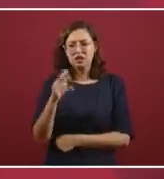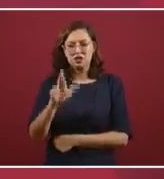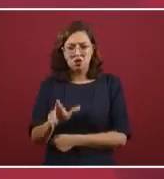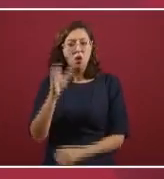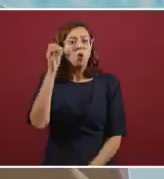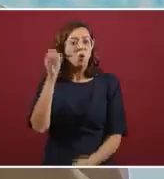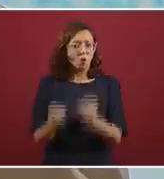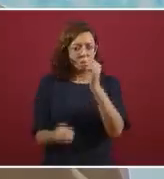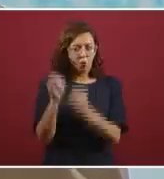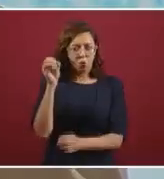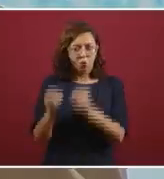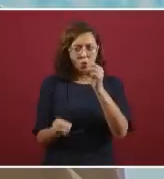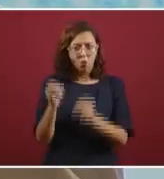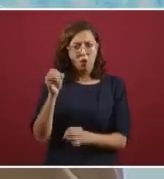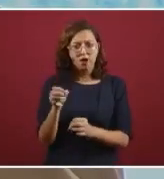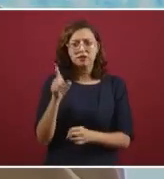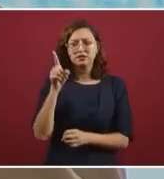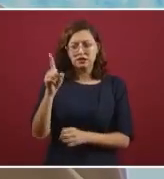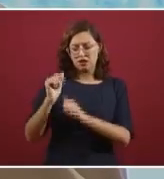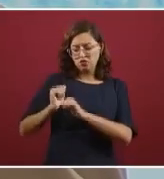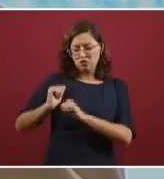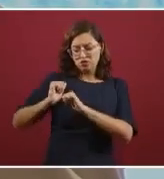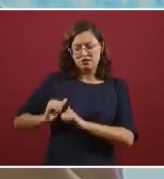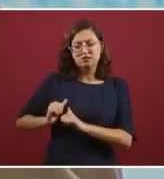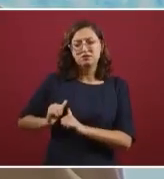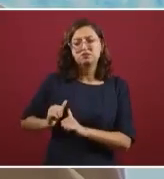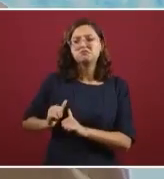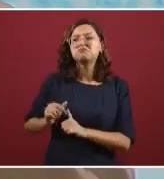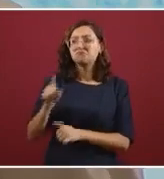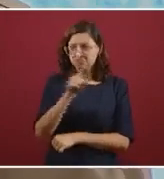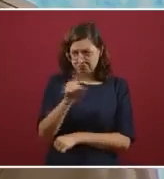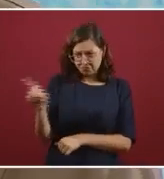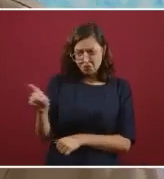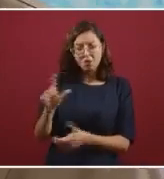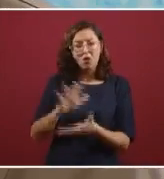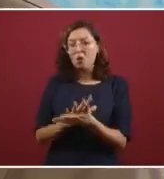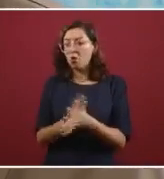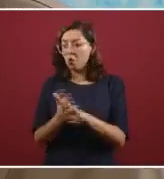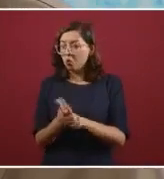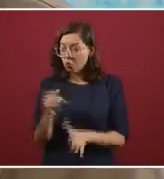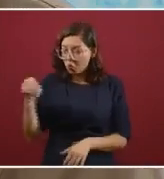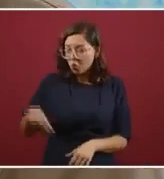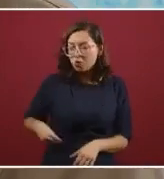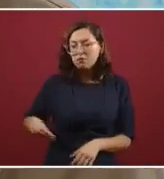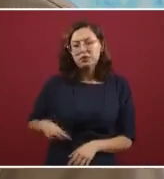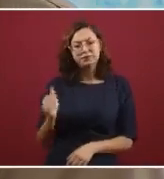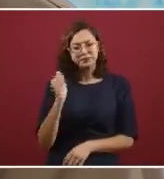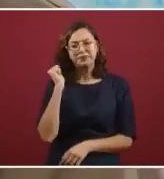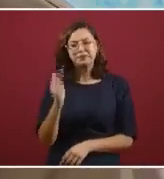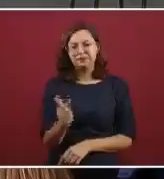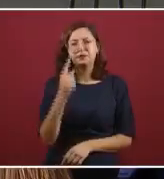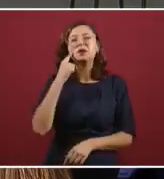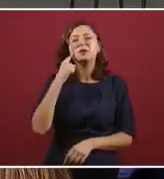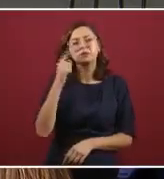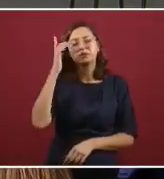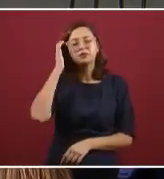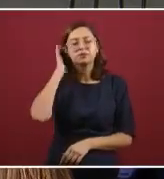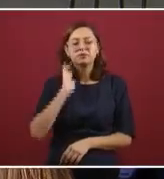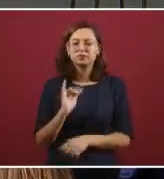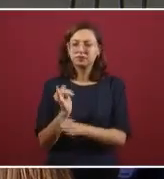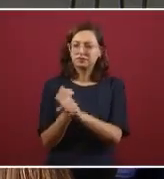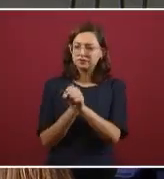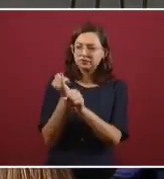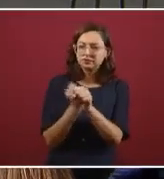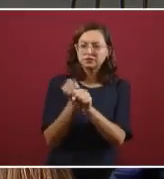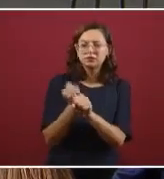en el caso del Poder Judicial Federal para deslindar las responsabilidades en estos casos donde, en lugar de